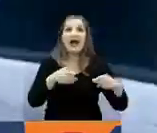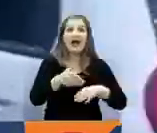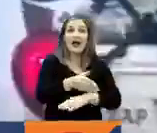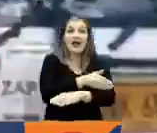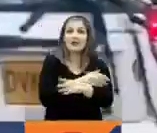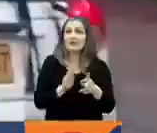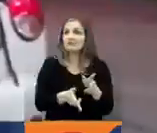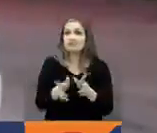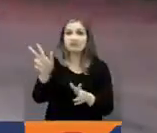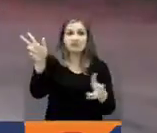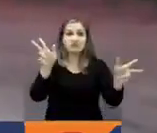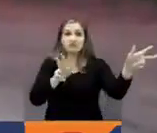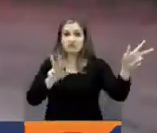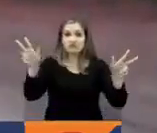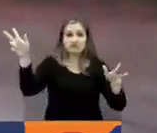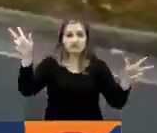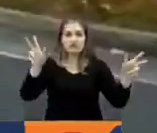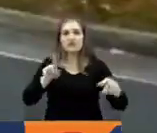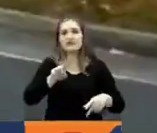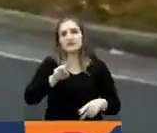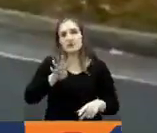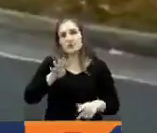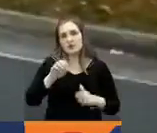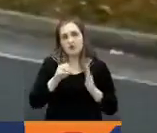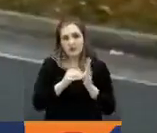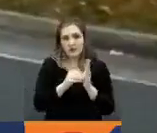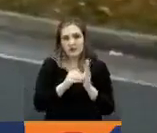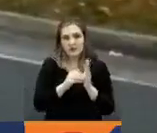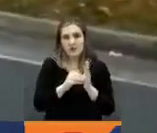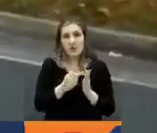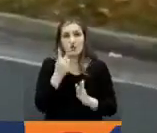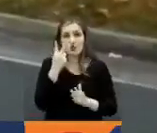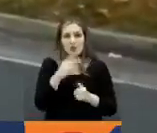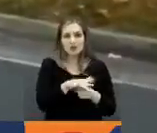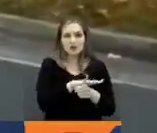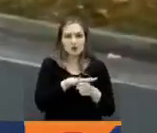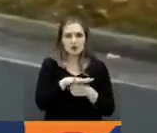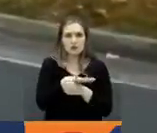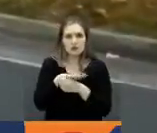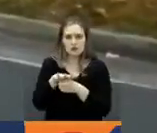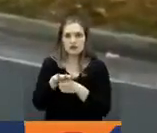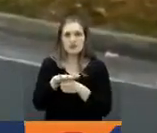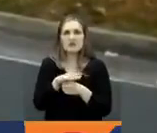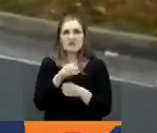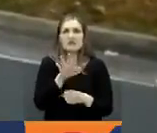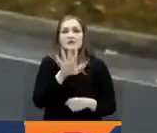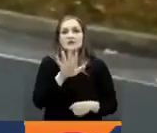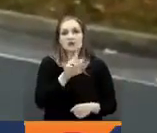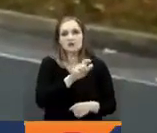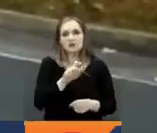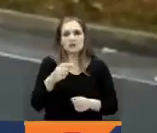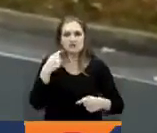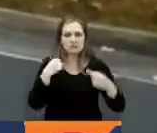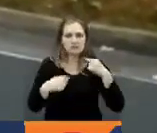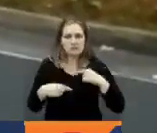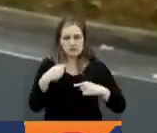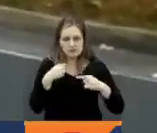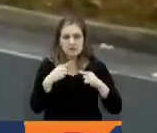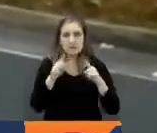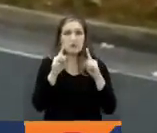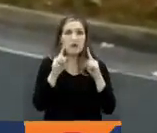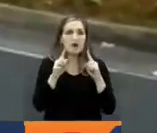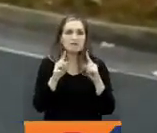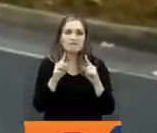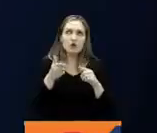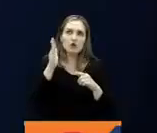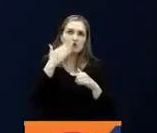país, 140.000 automotores. Se han registrado 2 eventos que nos han dejado como saldo 5 personas heridas, pero gracias a Dios